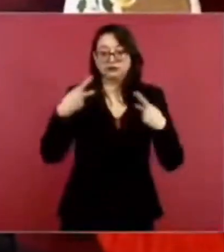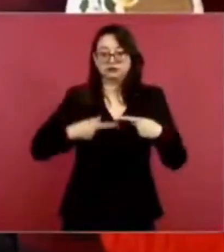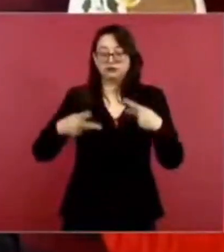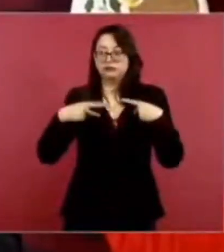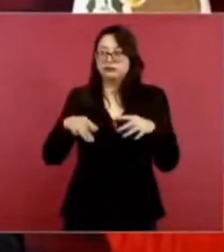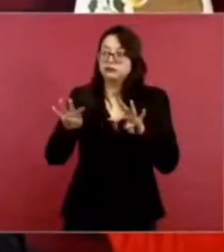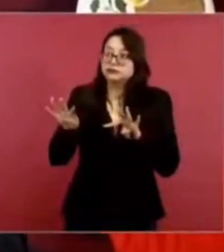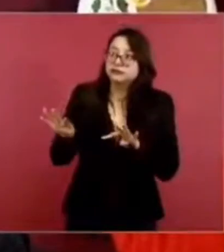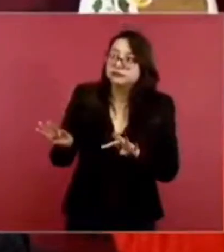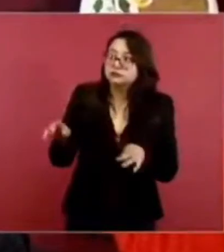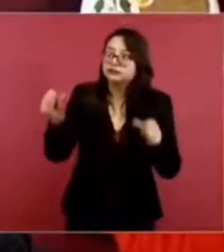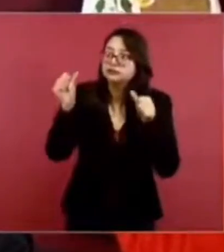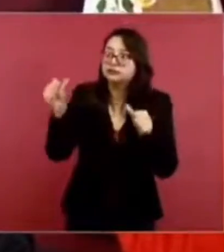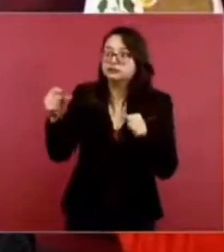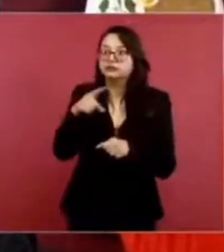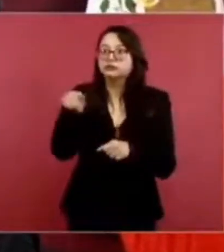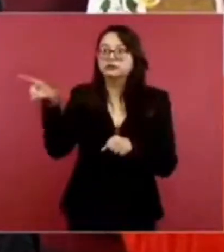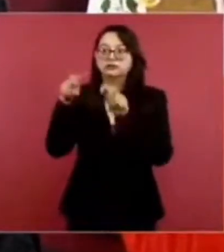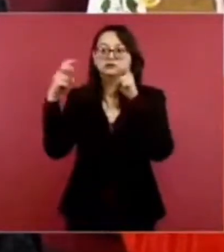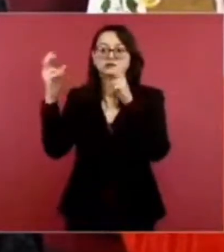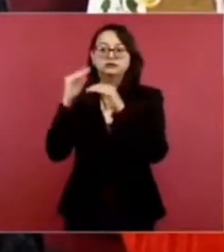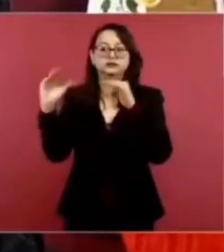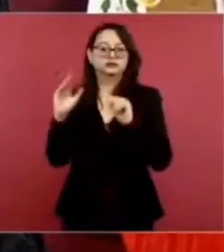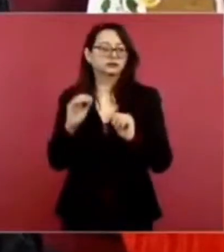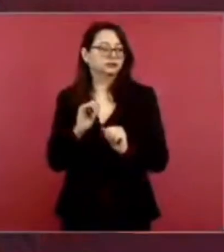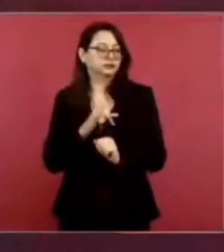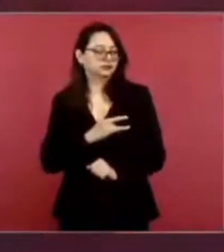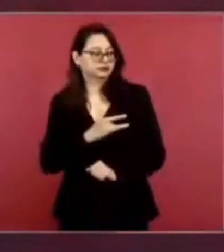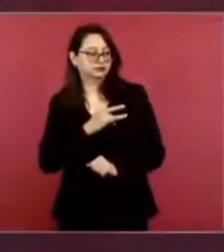de que se tiene que pagar.